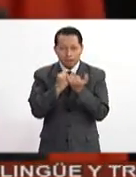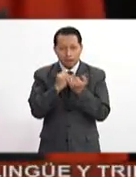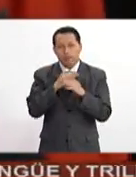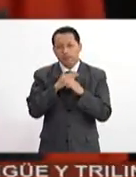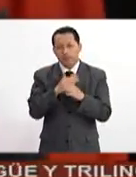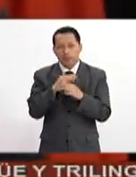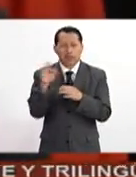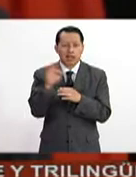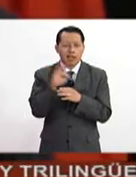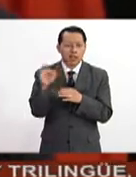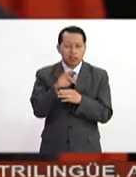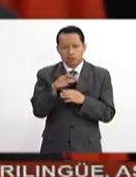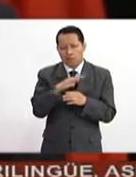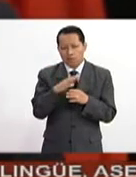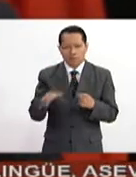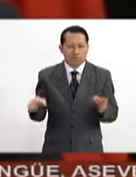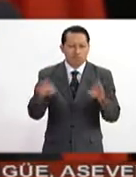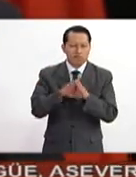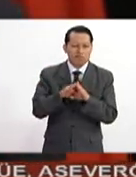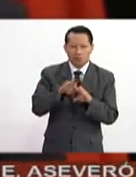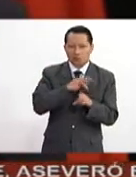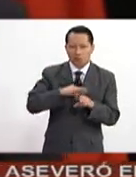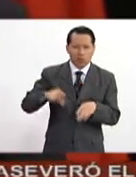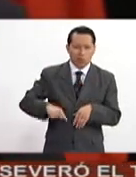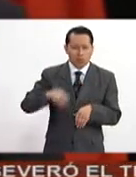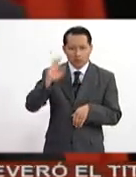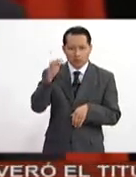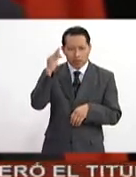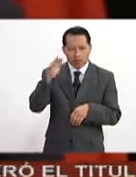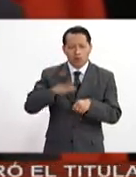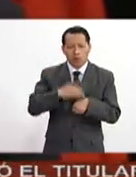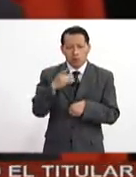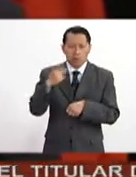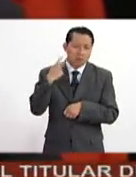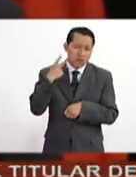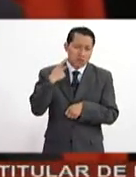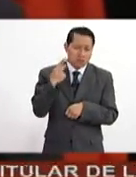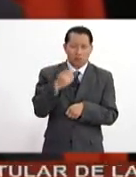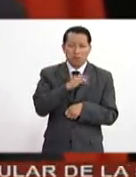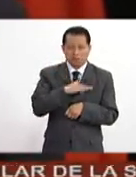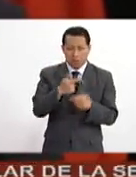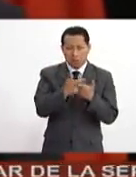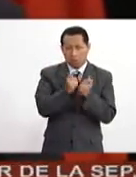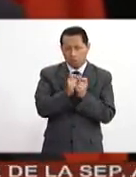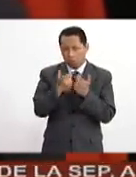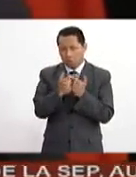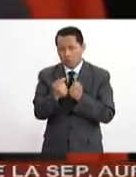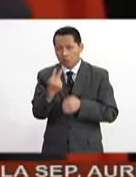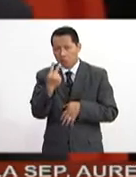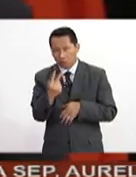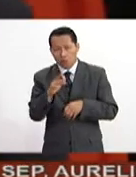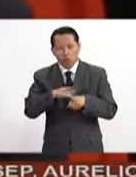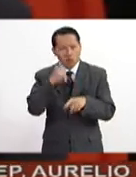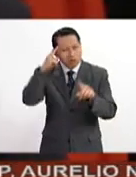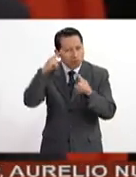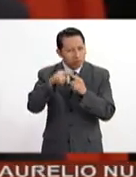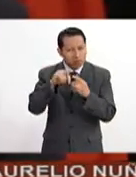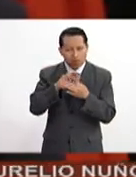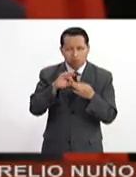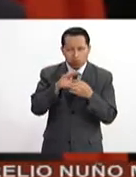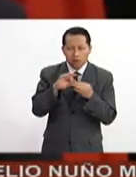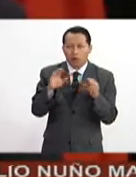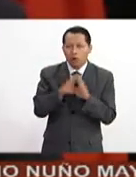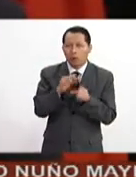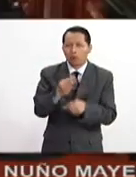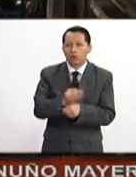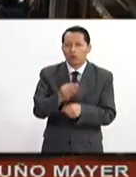riesgo de cerrar, de paralizar el gobierno federal con el costo político que pueda tener para los dos partidos, evidentemente bajo la lógica de que en este